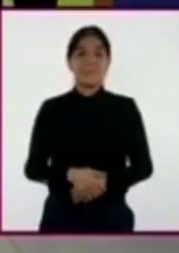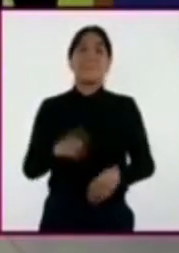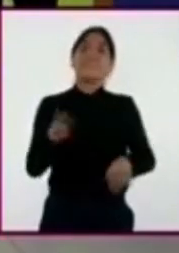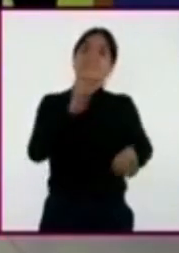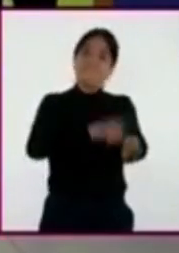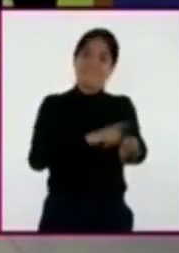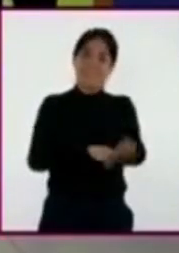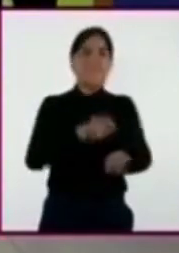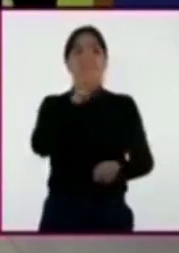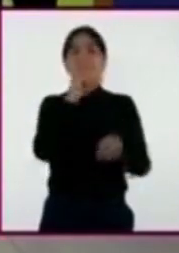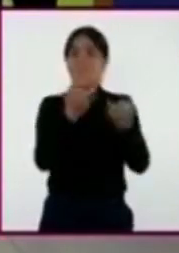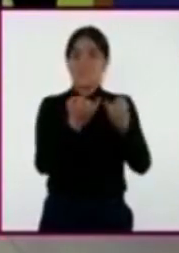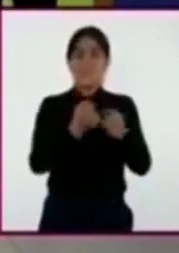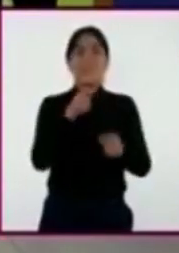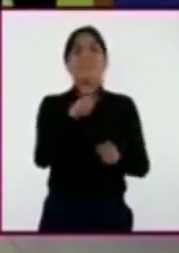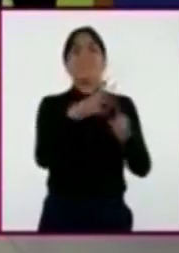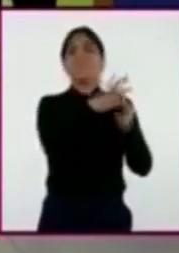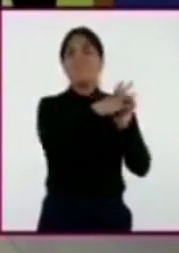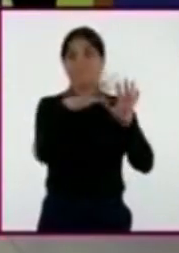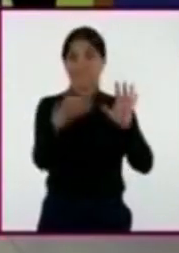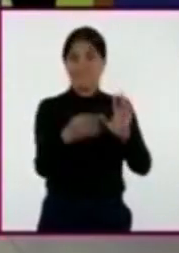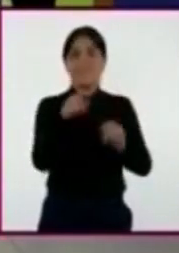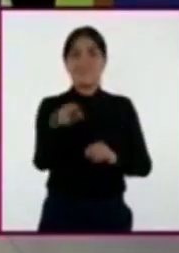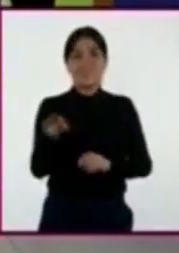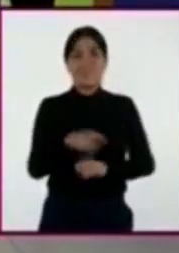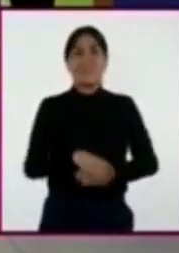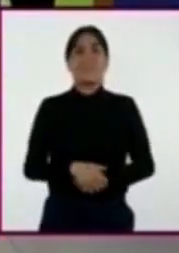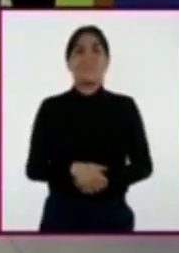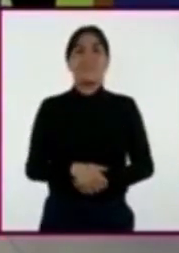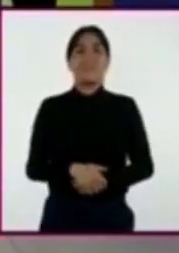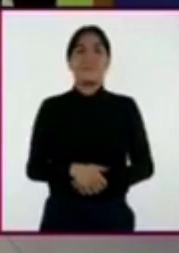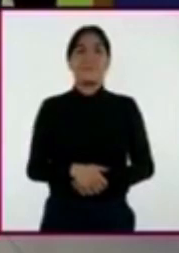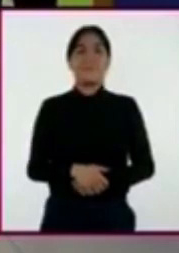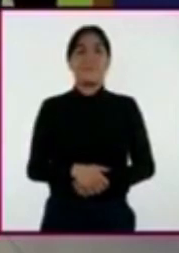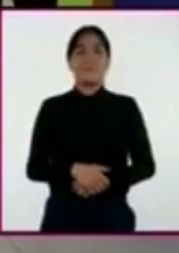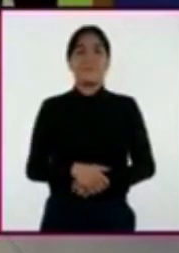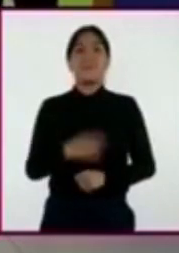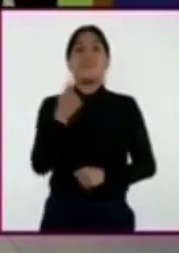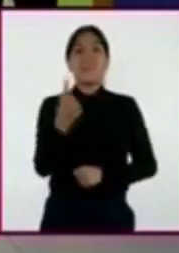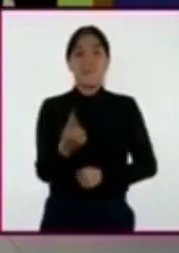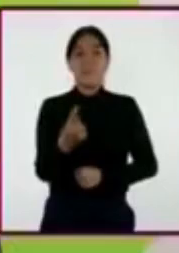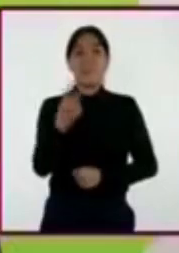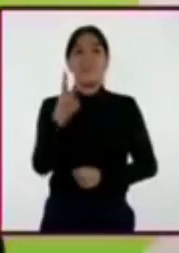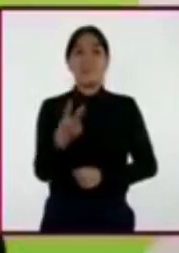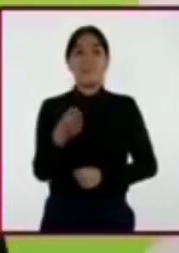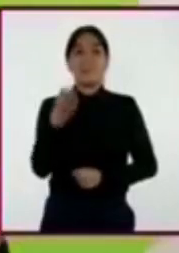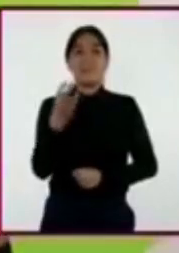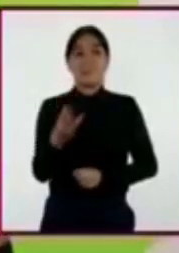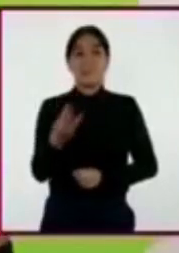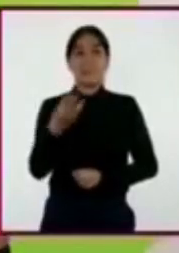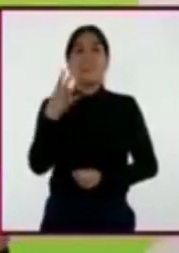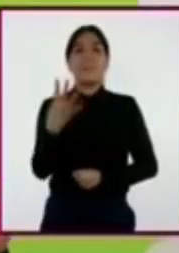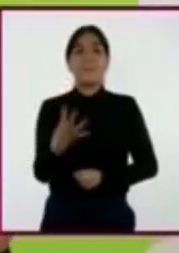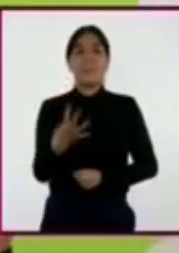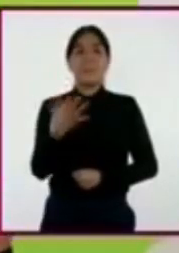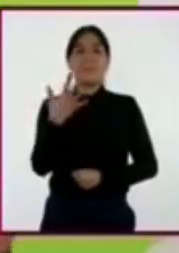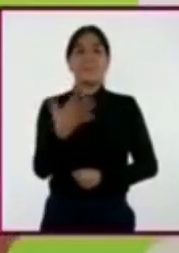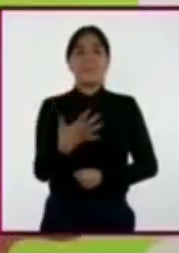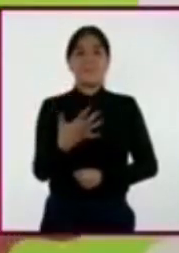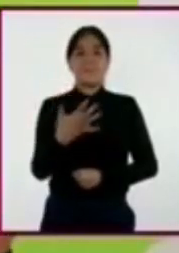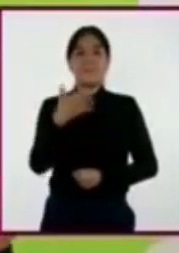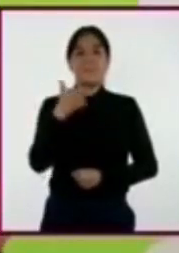lo mismo, comenzamos con la palma de la mano. Y 1, 2, 3,